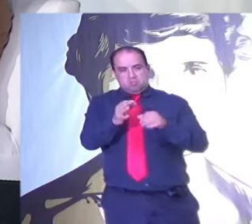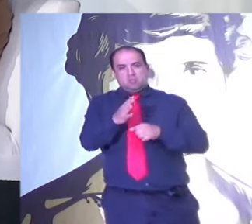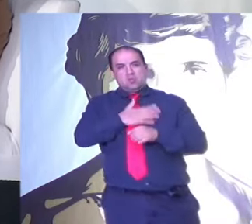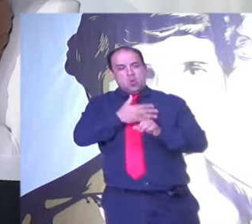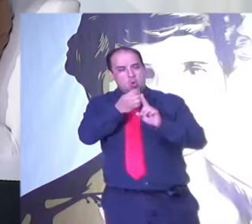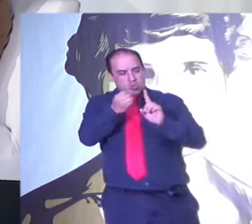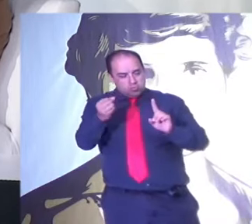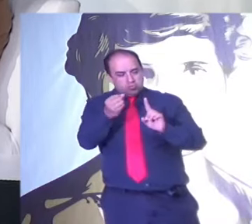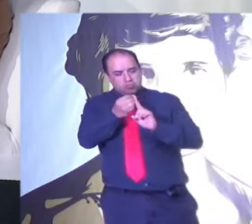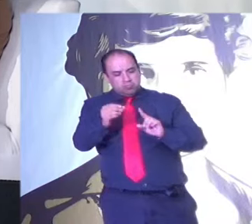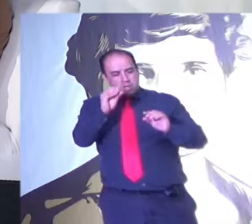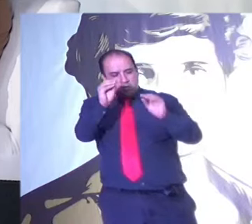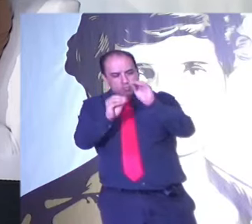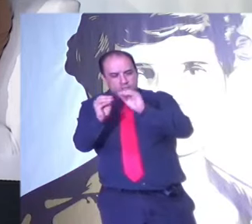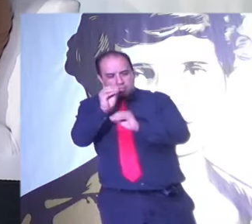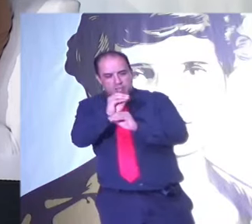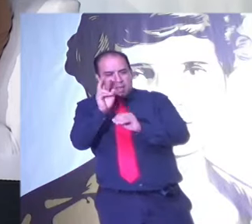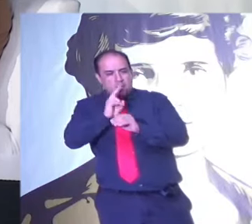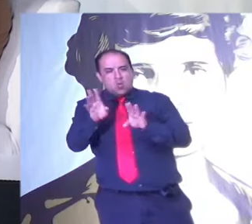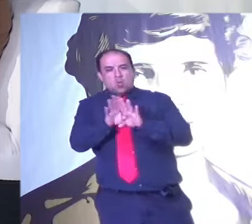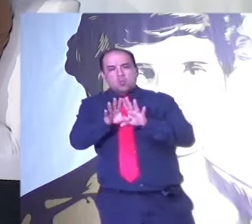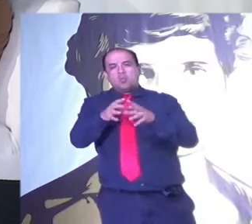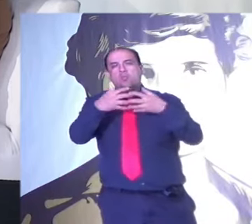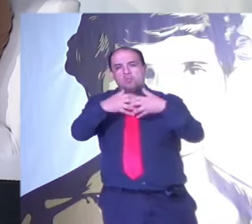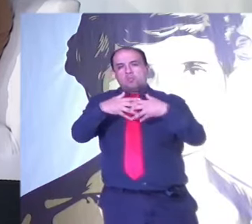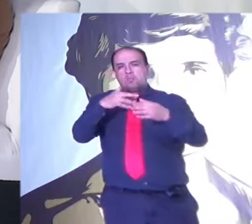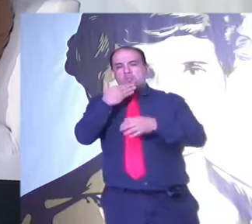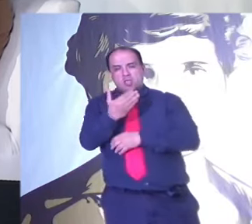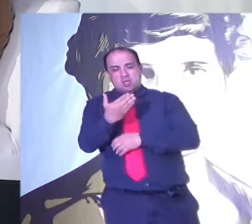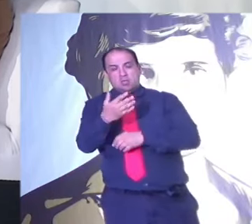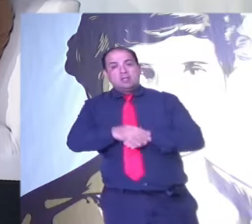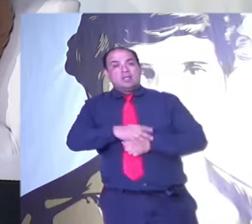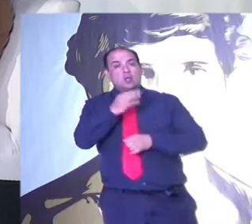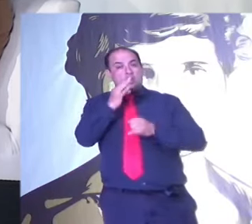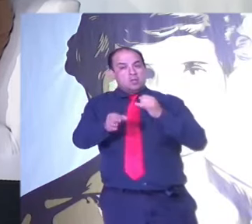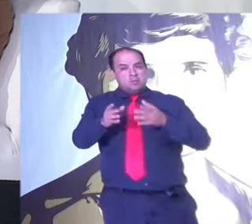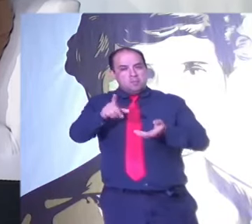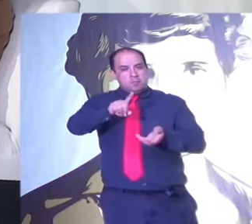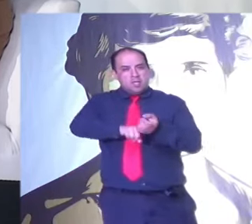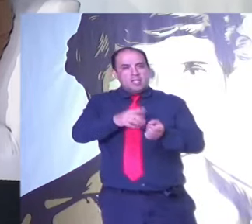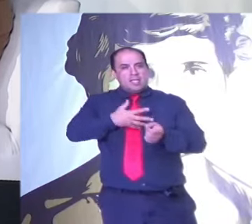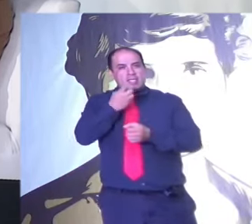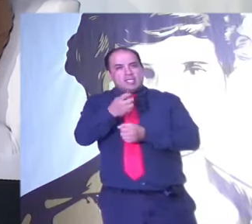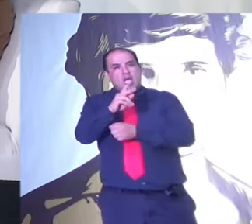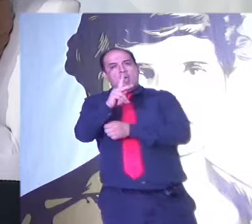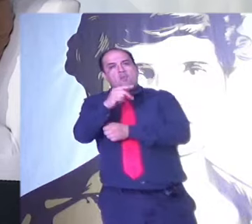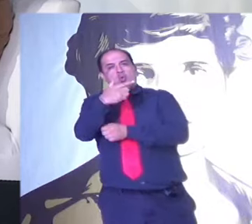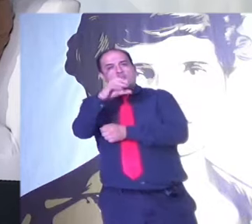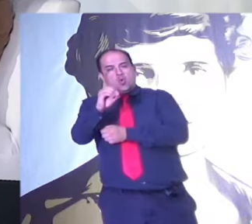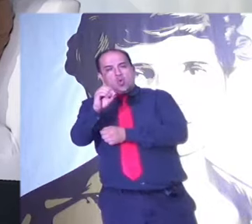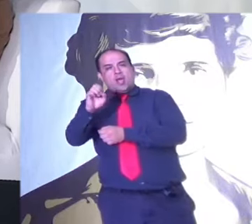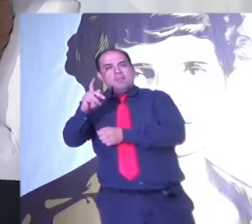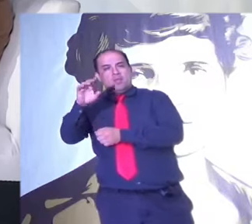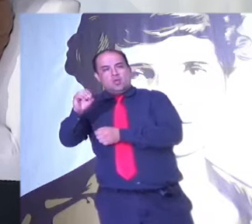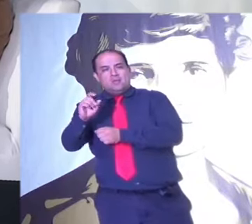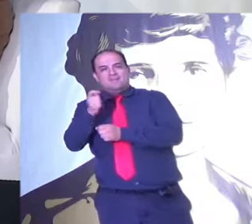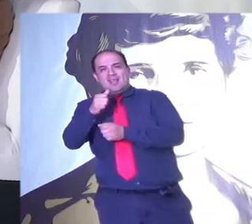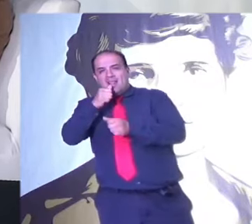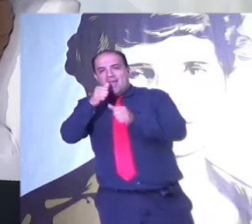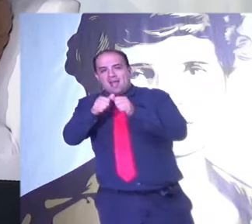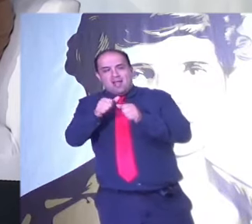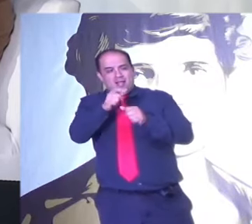y reordenando para ver cómo mejor funcionaban. Las únicas partes que yo sabía que iba a hacer era el prólogo y el epílogo, la carta de los personajes y el rollo